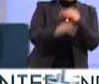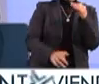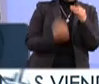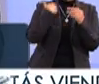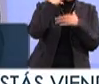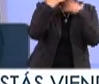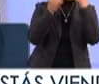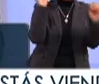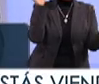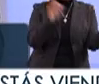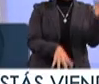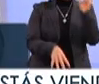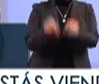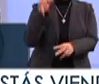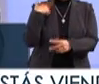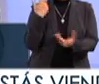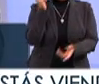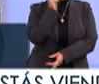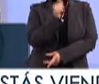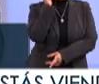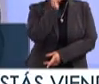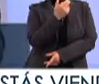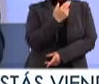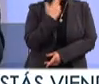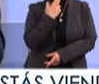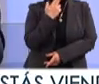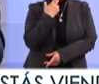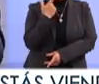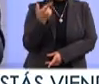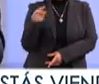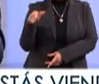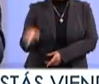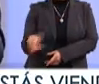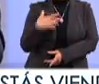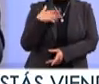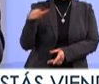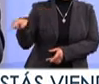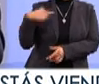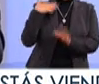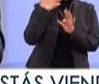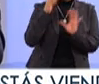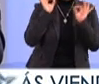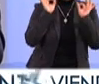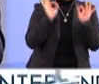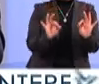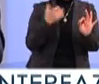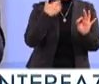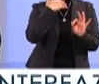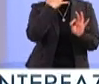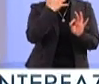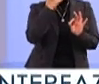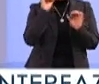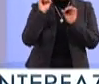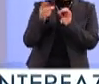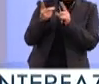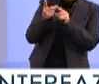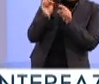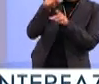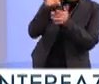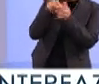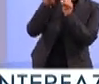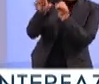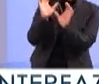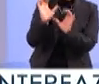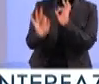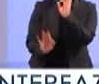residuos que nosotros manejamos y de acuerdo y porque el adecuado manejo precisamente de estos residuos es un grave problema de